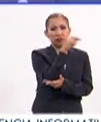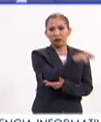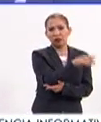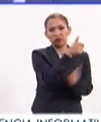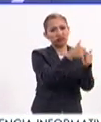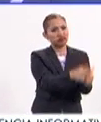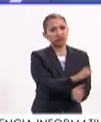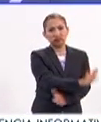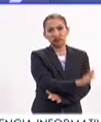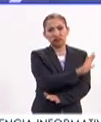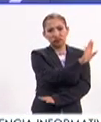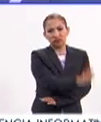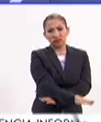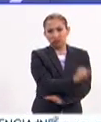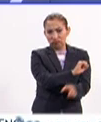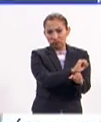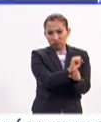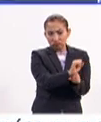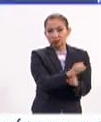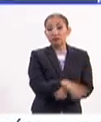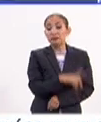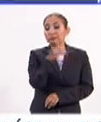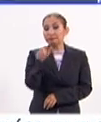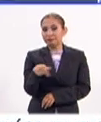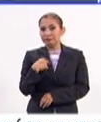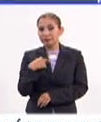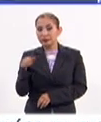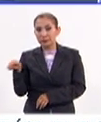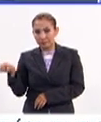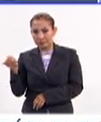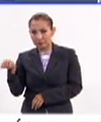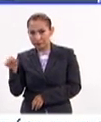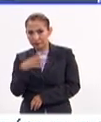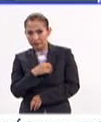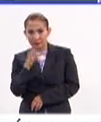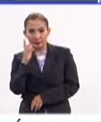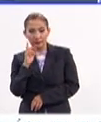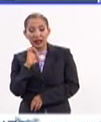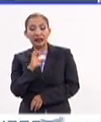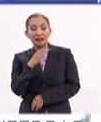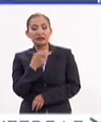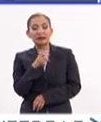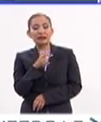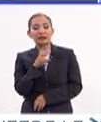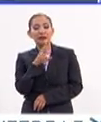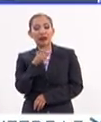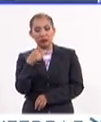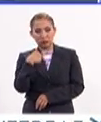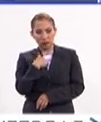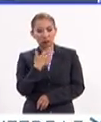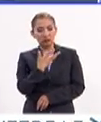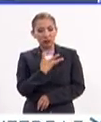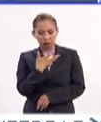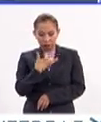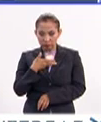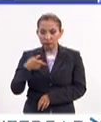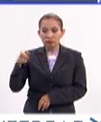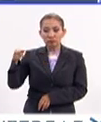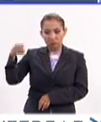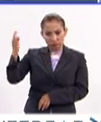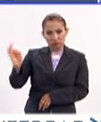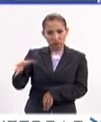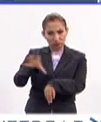algo más sencillo. Y después pues la propia Echeverría anunció, tengo